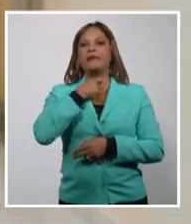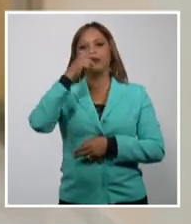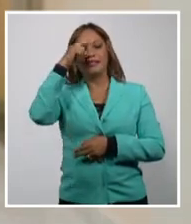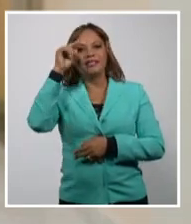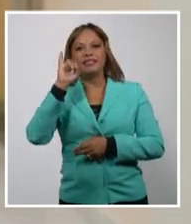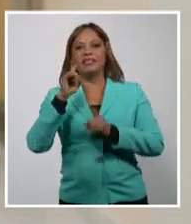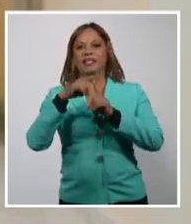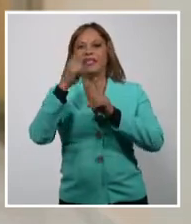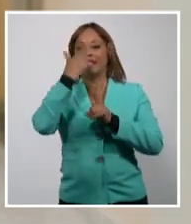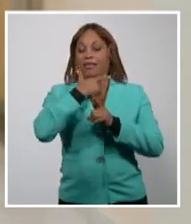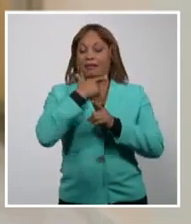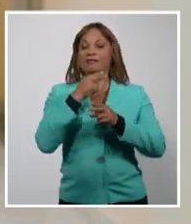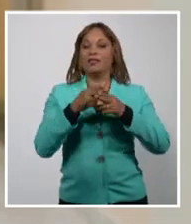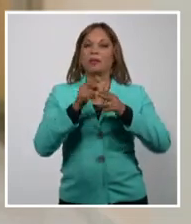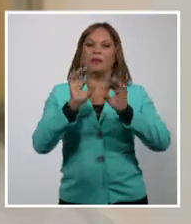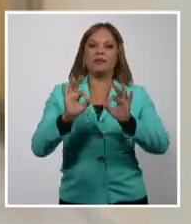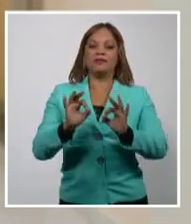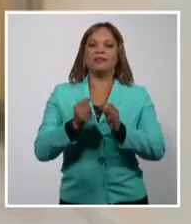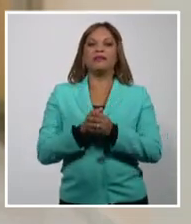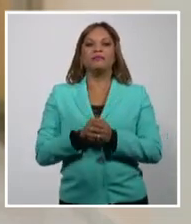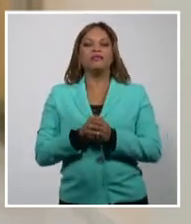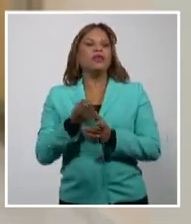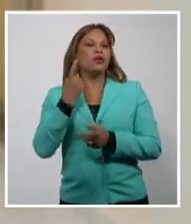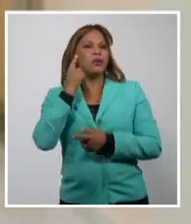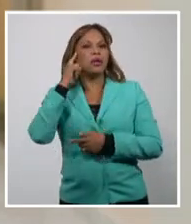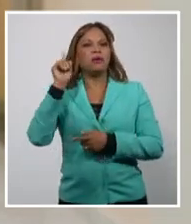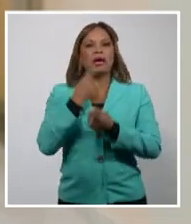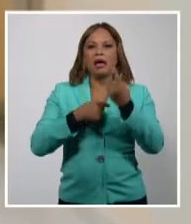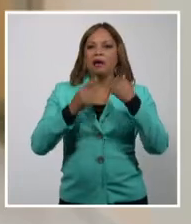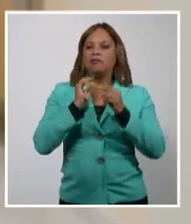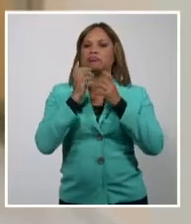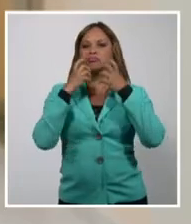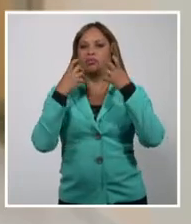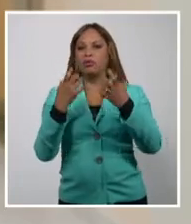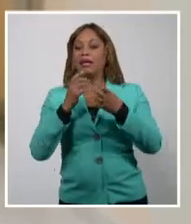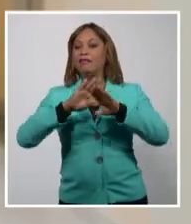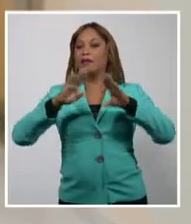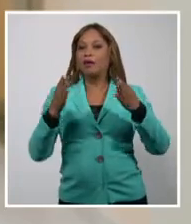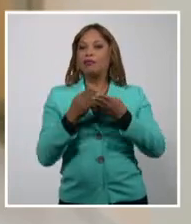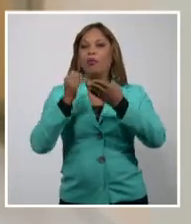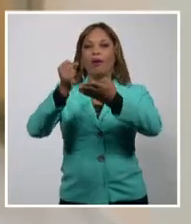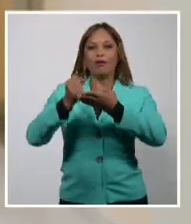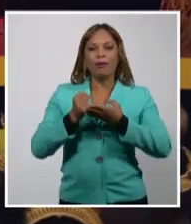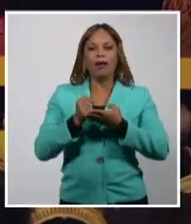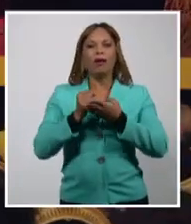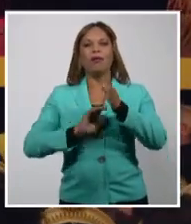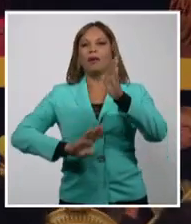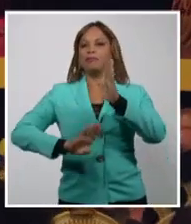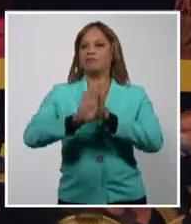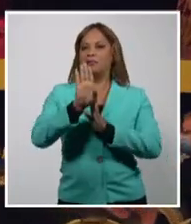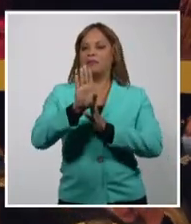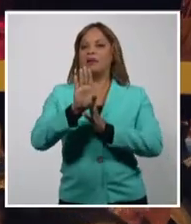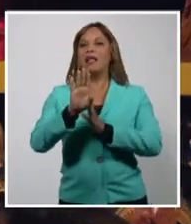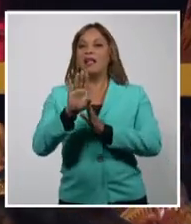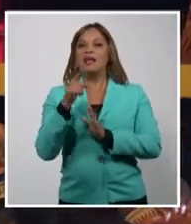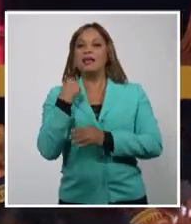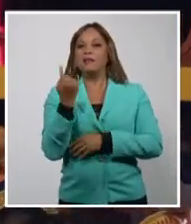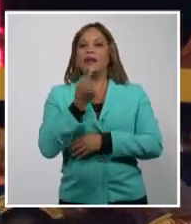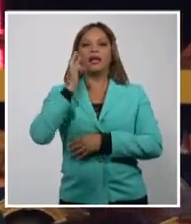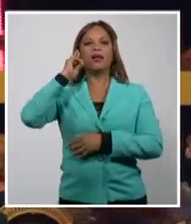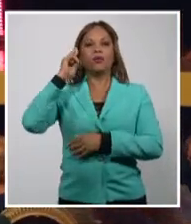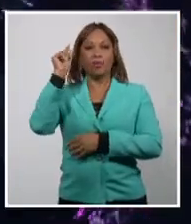la Orquesta Failde junto con la Asociación de Danzoneros, la Dirección Provincial de Cultura, para visibilizar cada vez más a nuestro Miguel